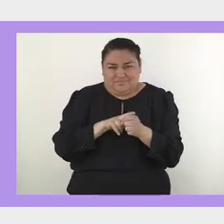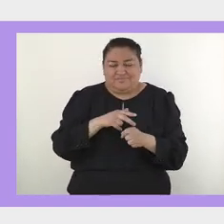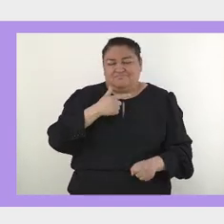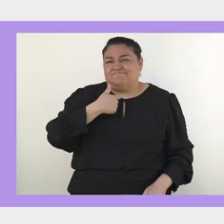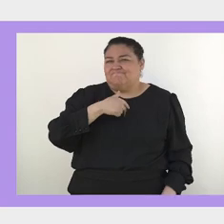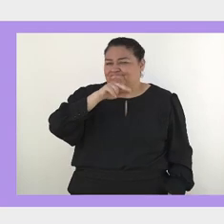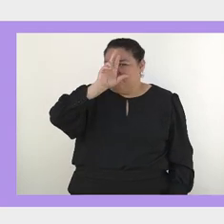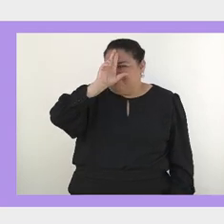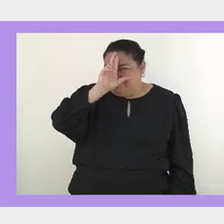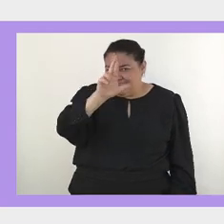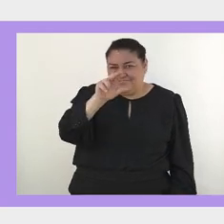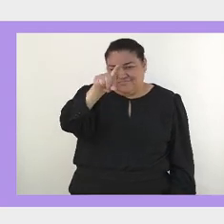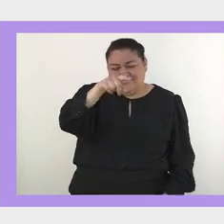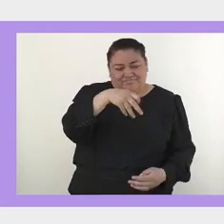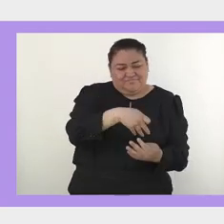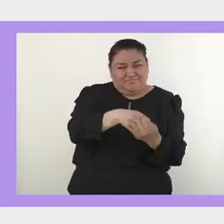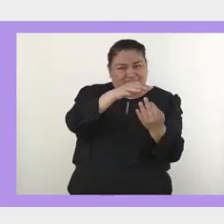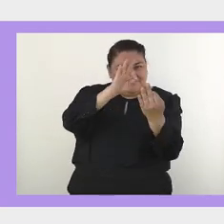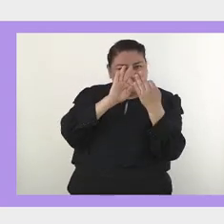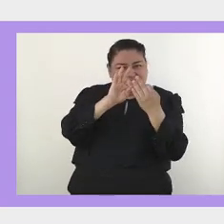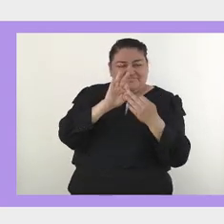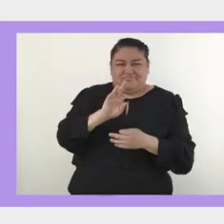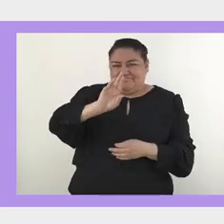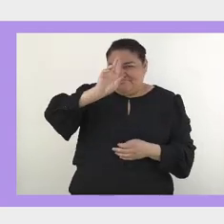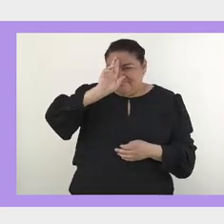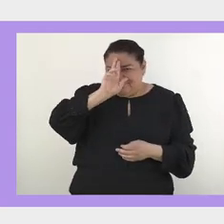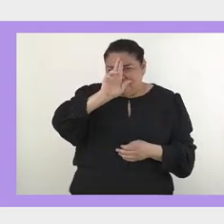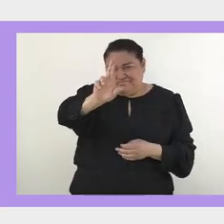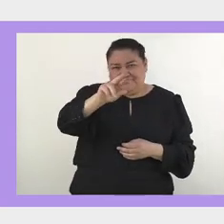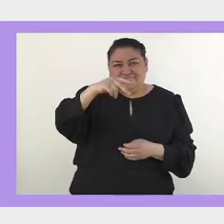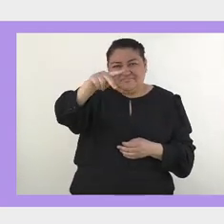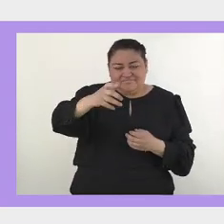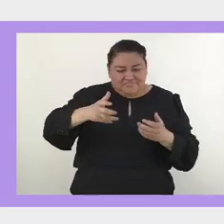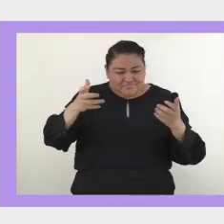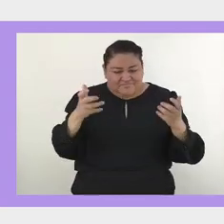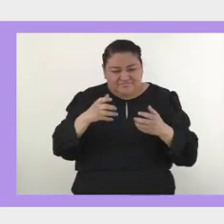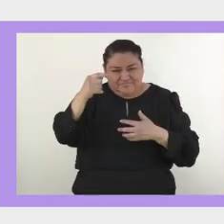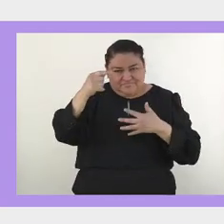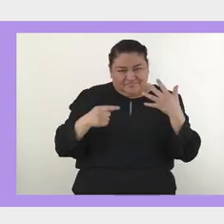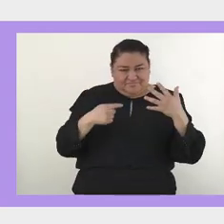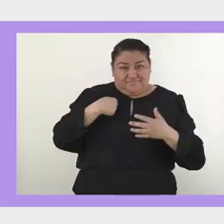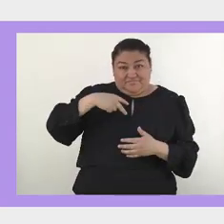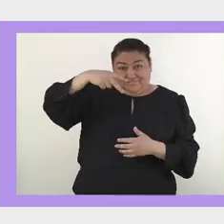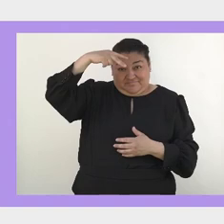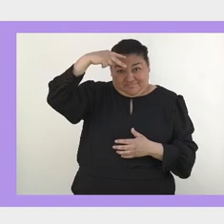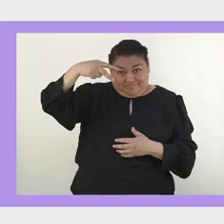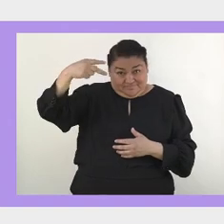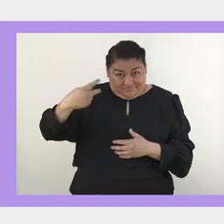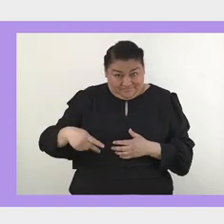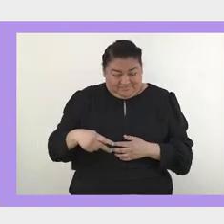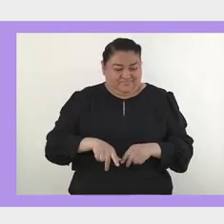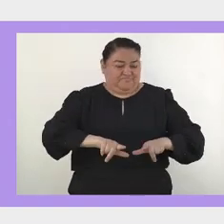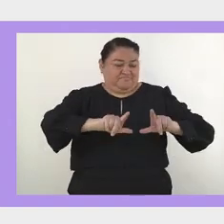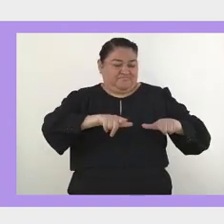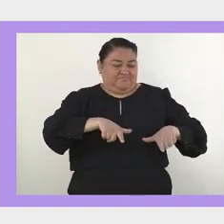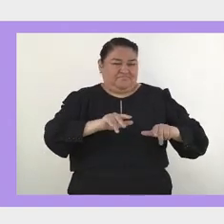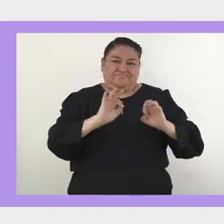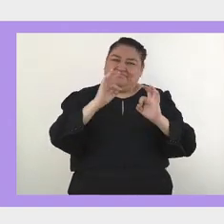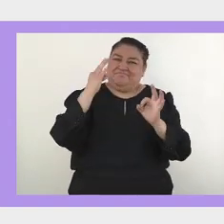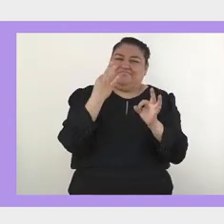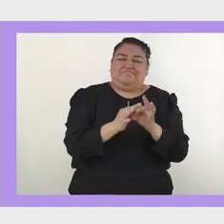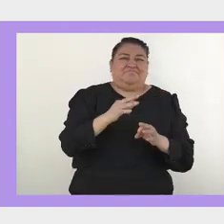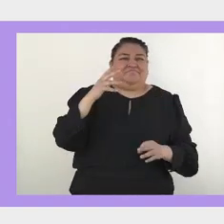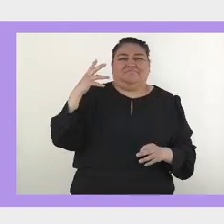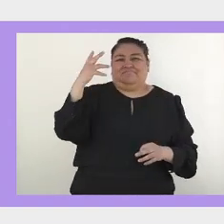el valor Reconozco el profesionalismo de lo que haces aparte una empresa mexicana que creo que es todavía un valor